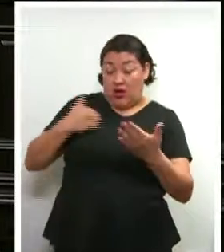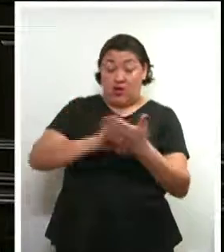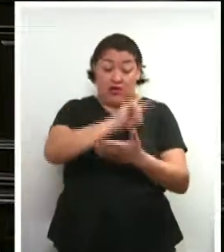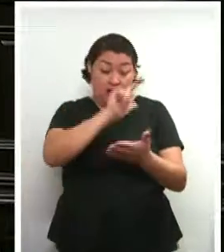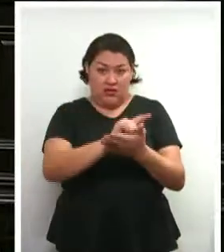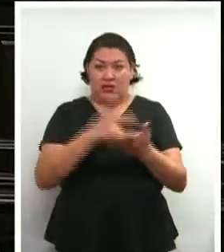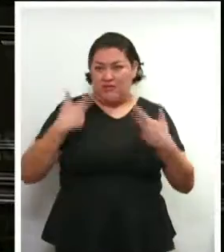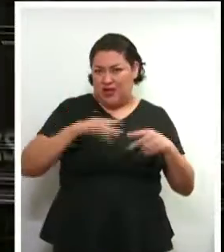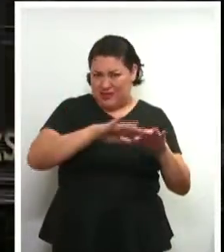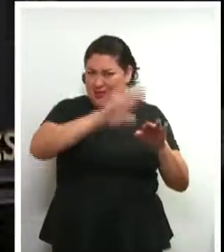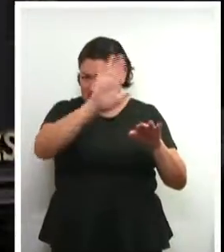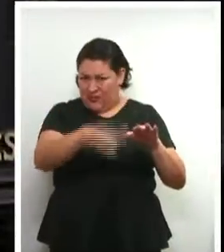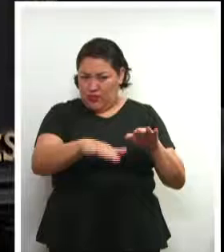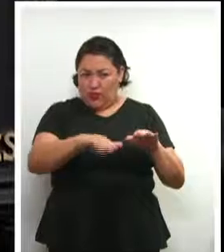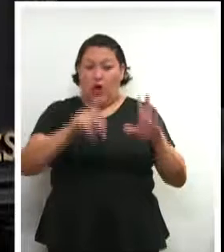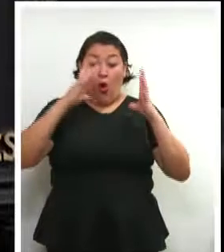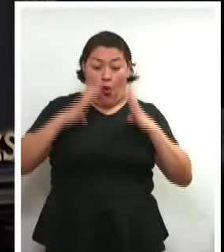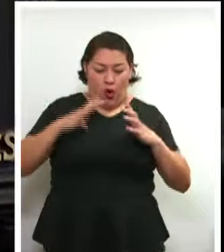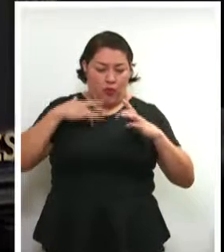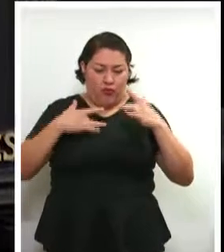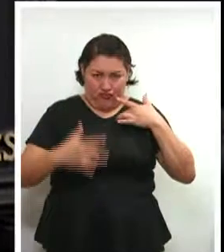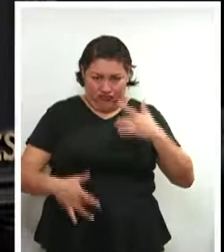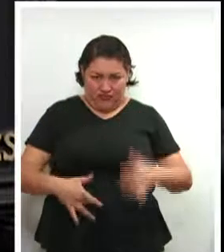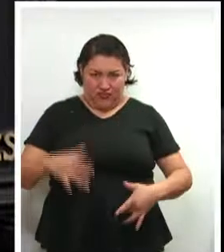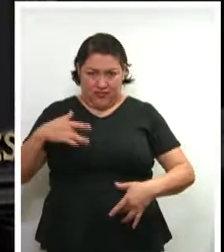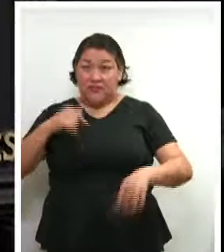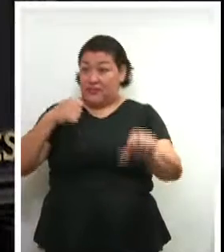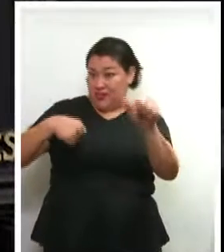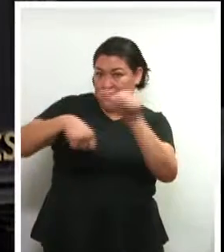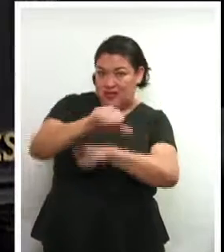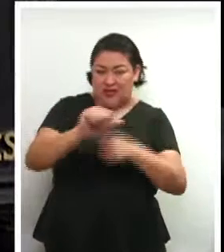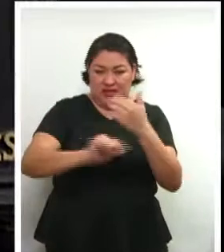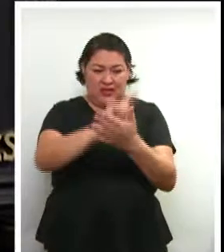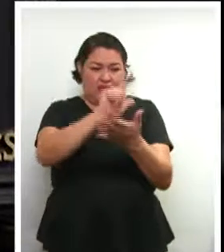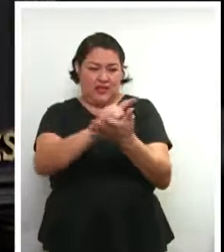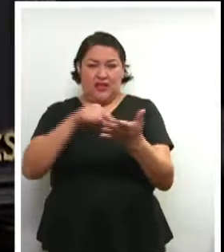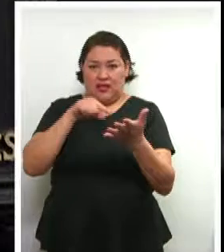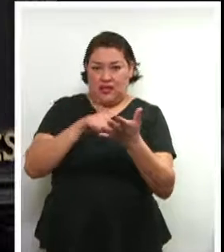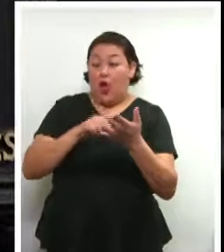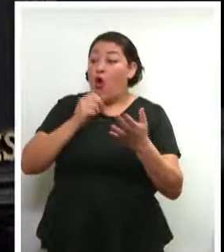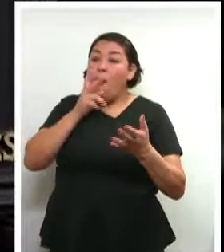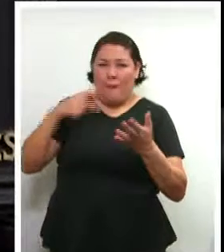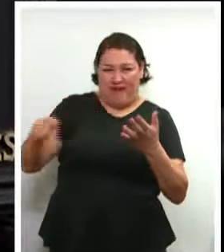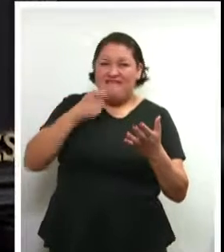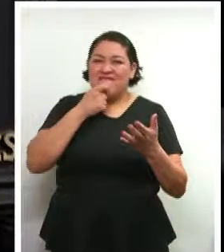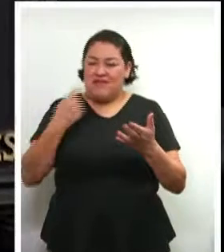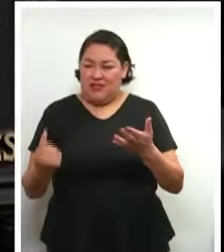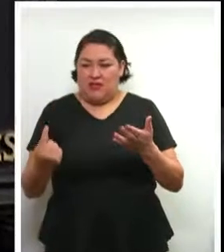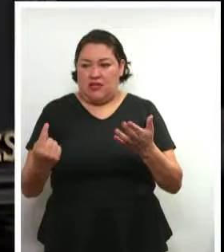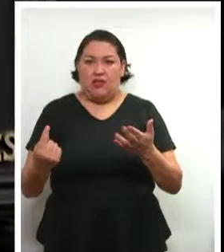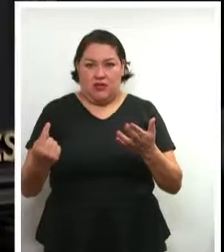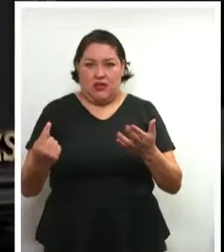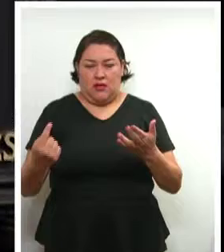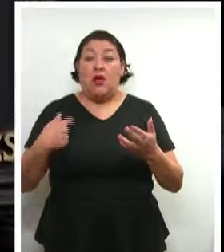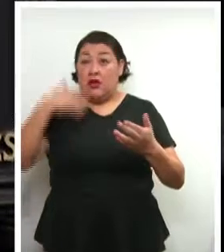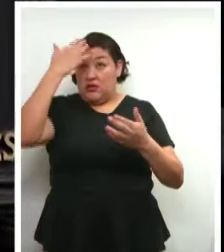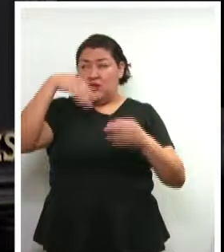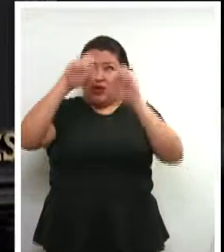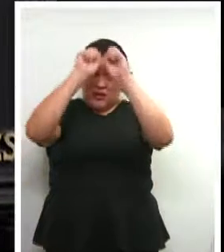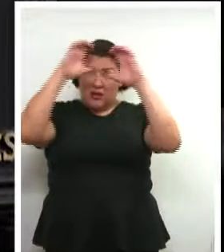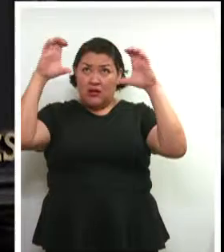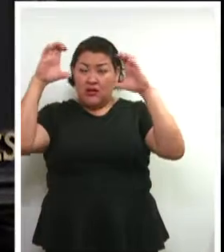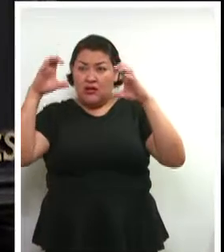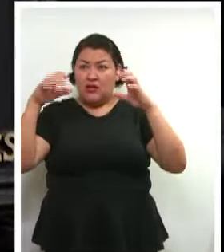fallecidas en México, así como el caso del papá de Mateo, no se puede concebir una donación y sigue